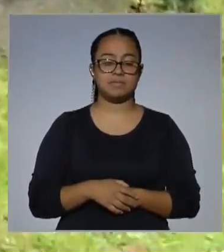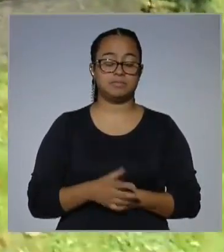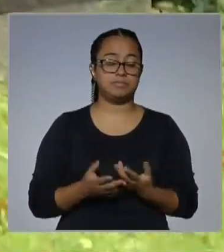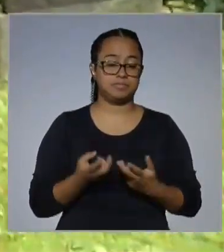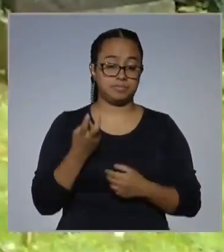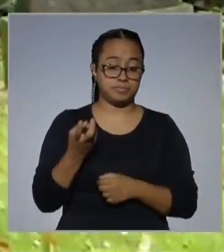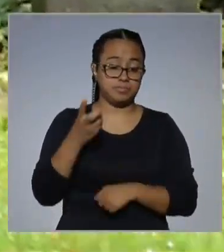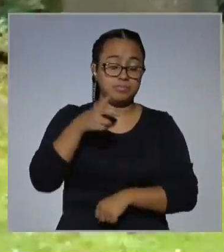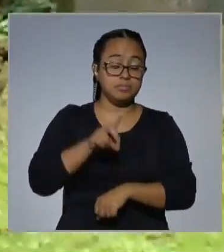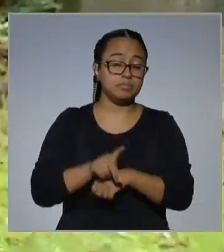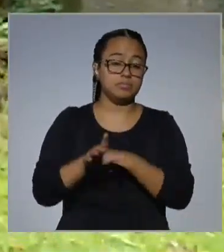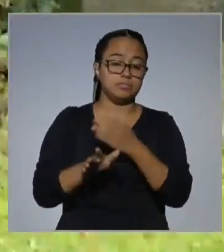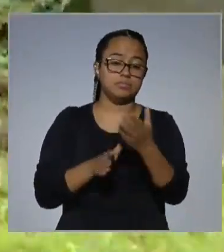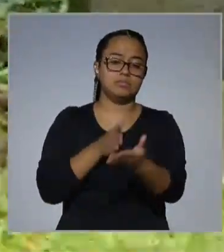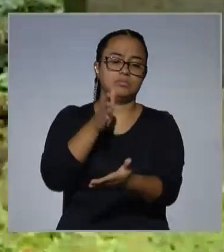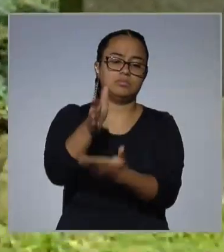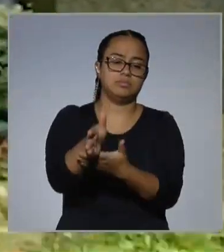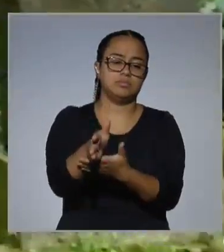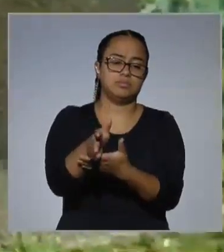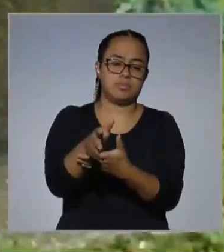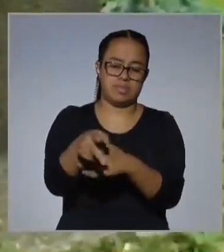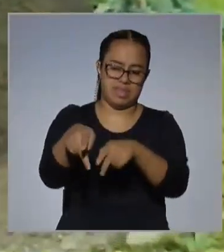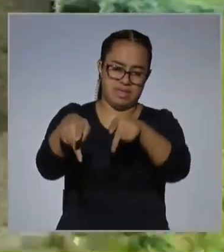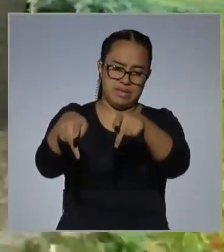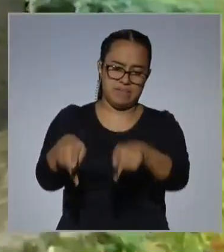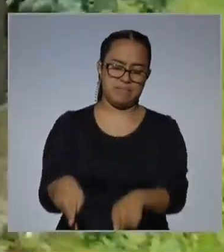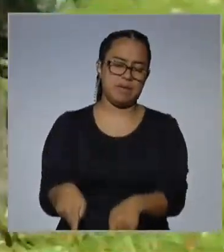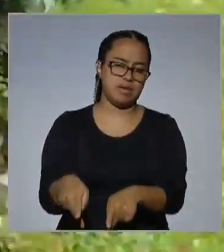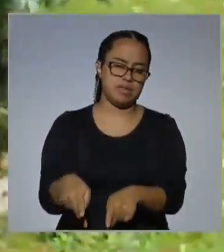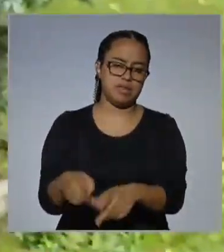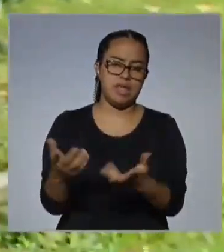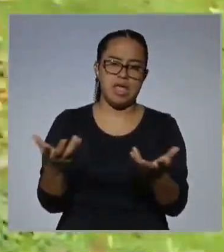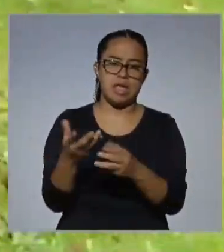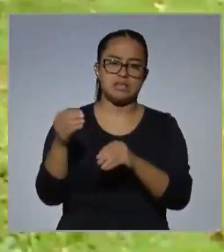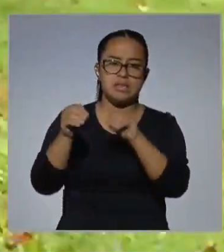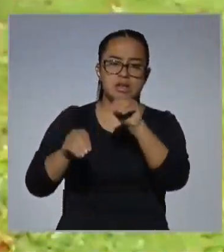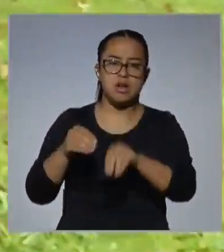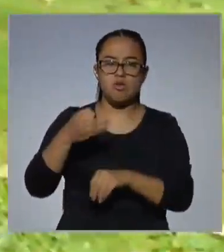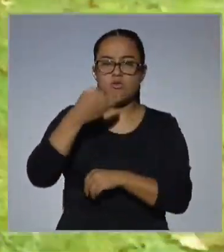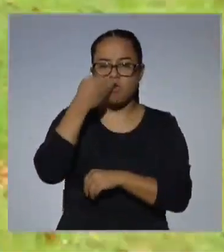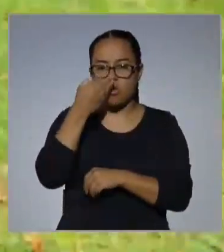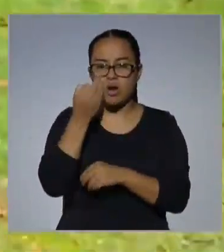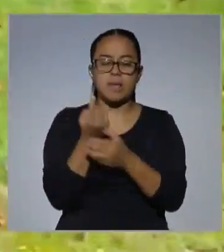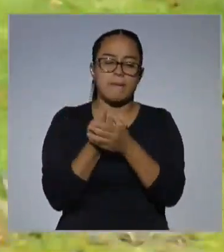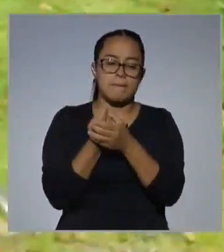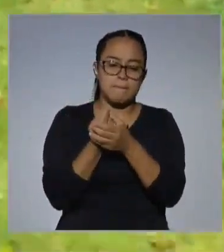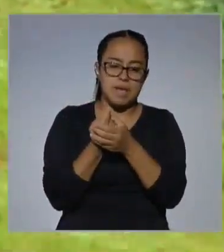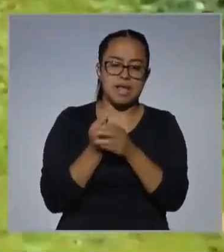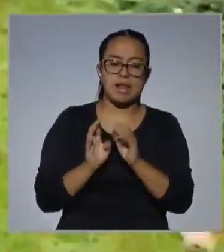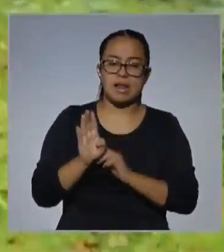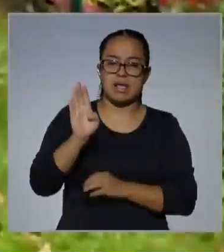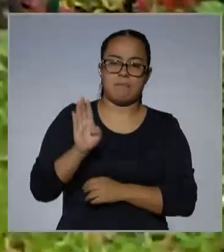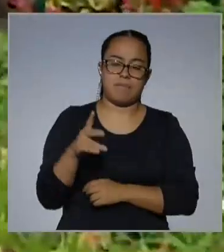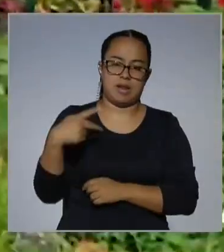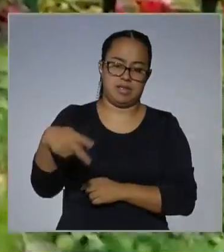día van al cementerio y dejan flores y velas como se puede ver